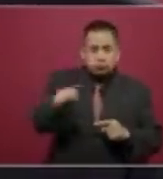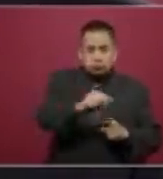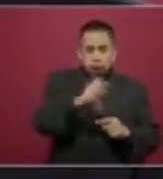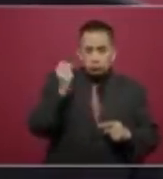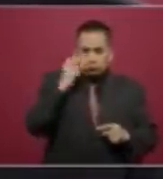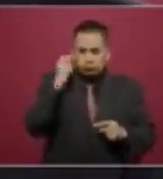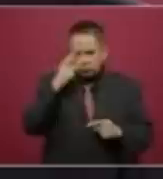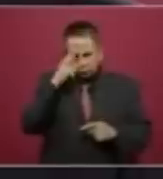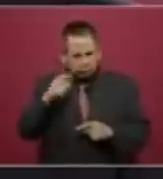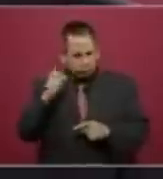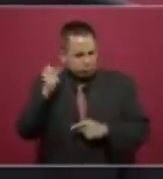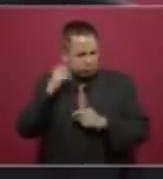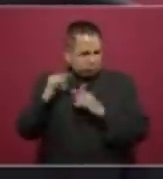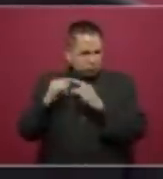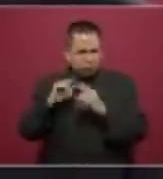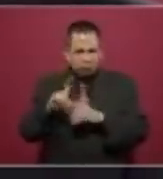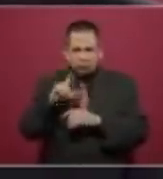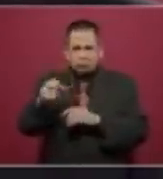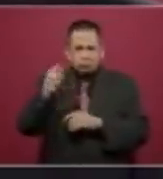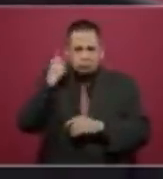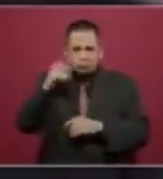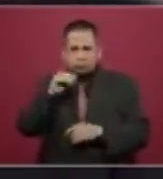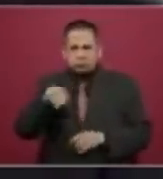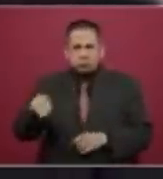no sé si en la campaña o ya